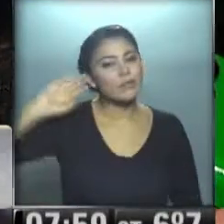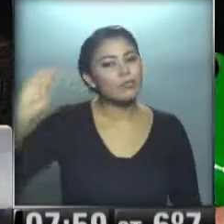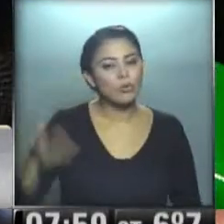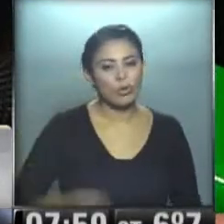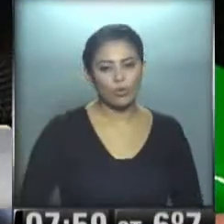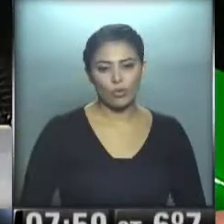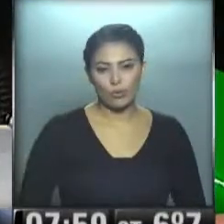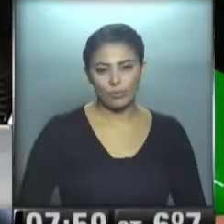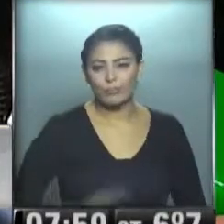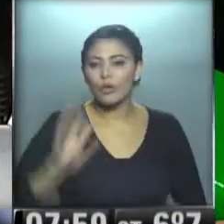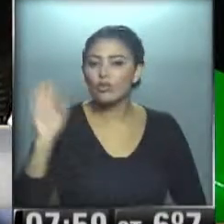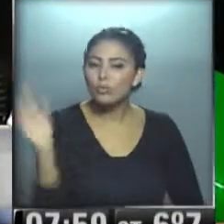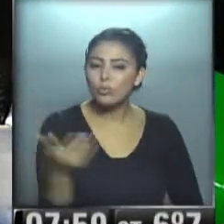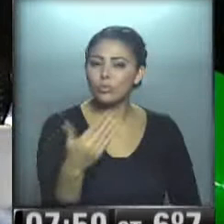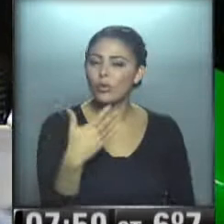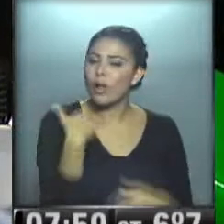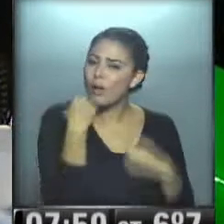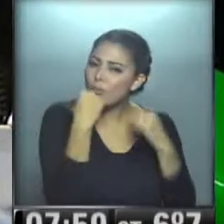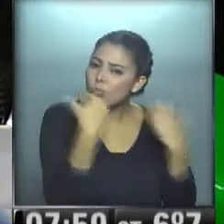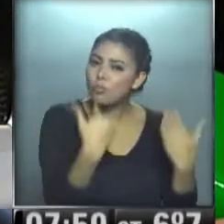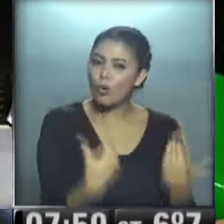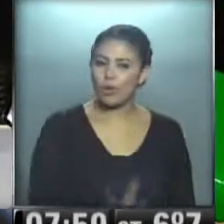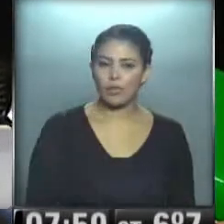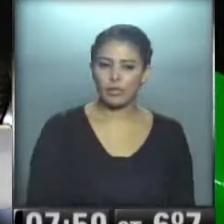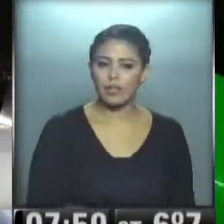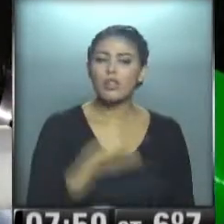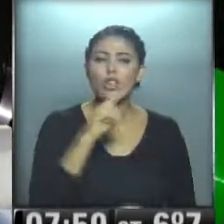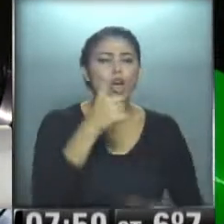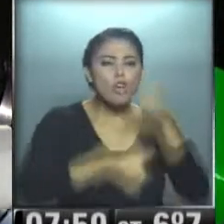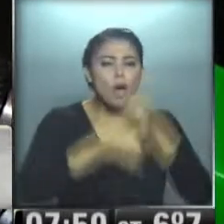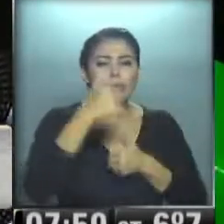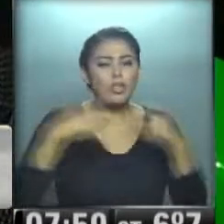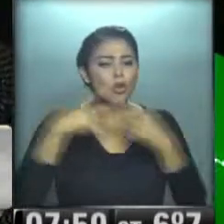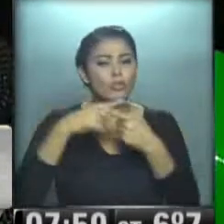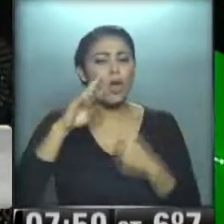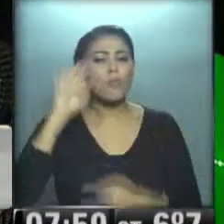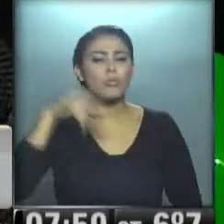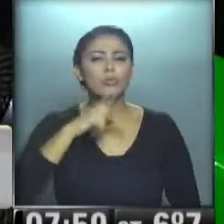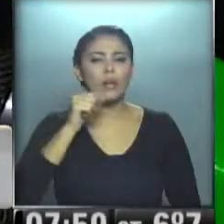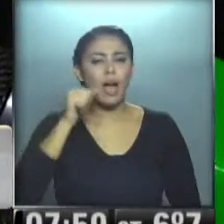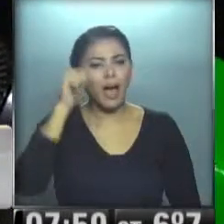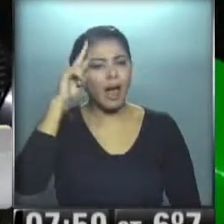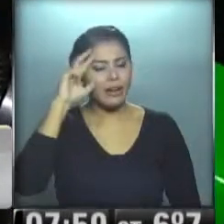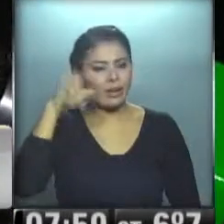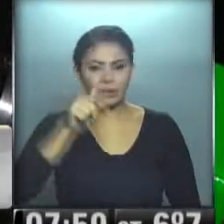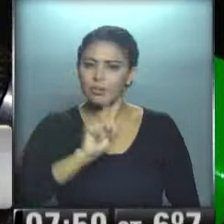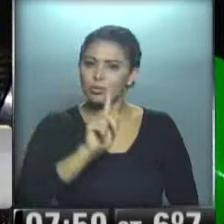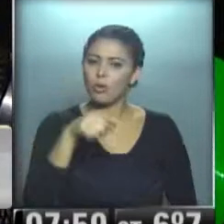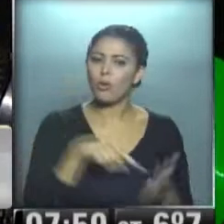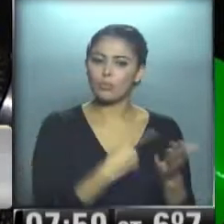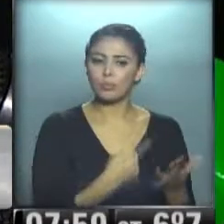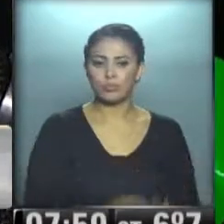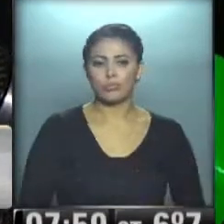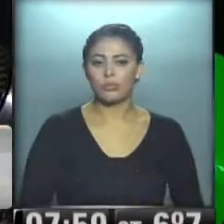significa la potencialidad que nos da no competir con Punta Arenas, sino en definitiva